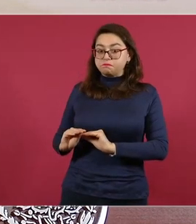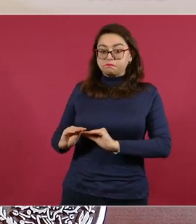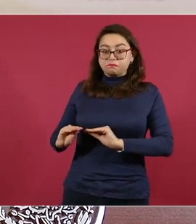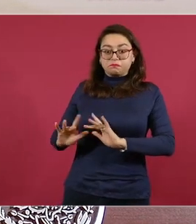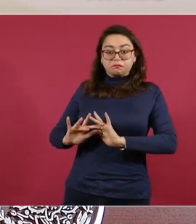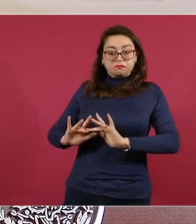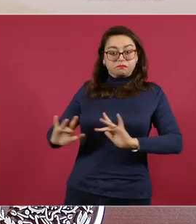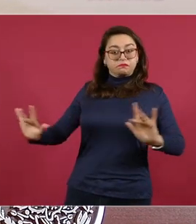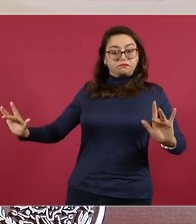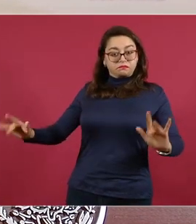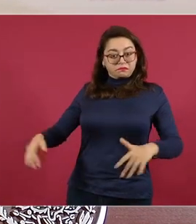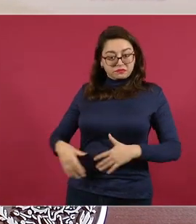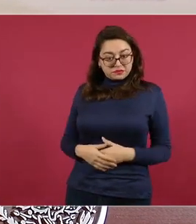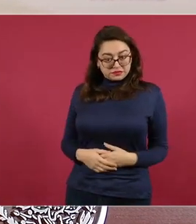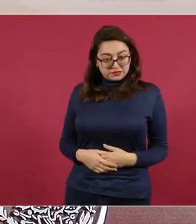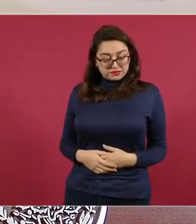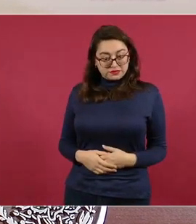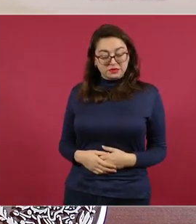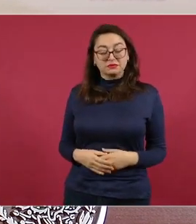cuando se